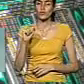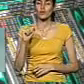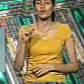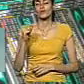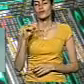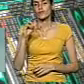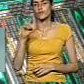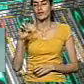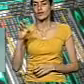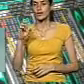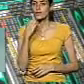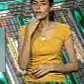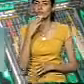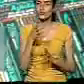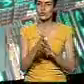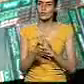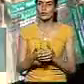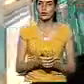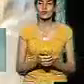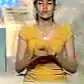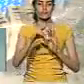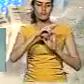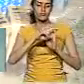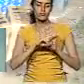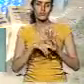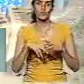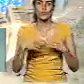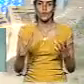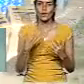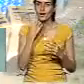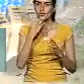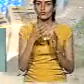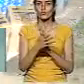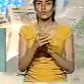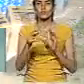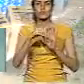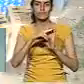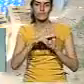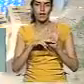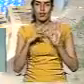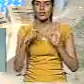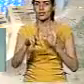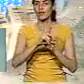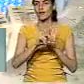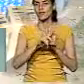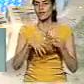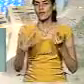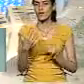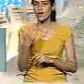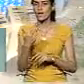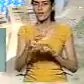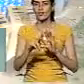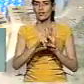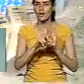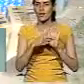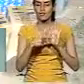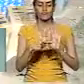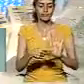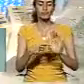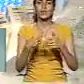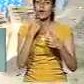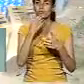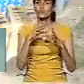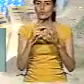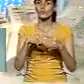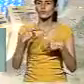daex.mil.be, a los fines de ver cuáles son los requisitos, cuáles son las armerías que están legales, o sea, todos los procedimientos